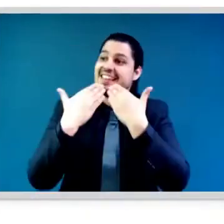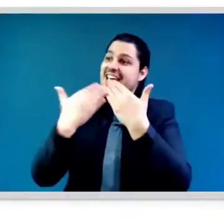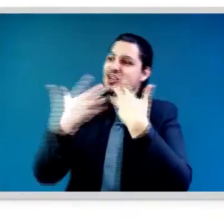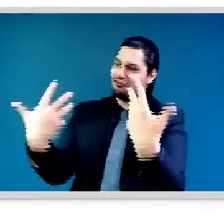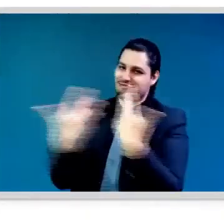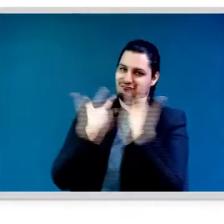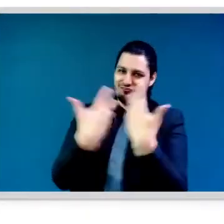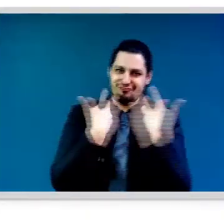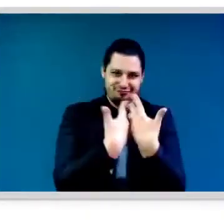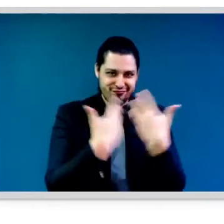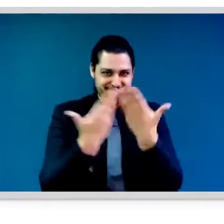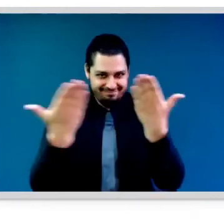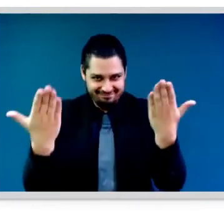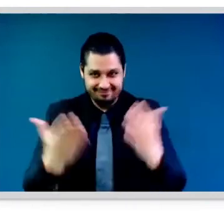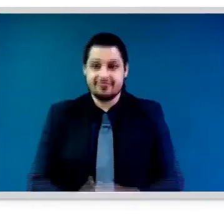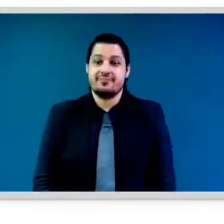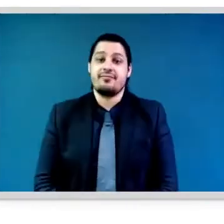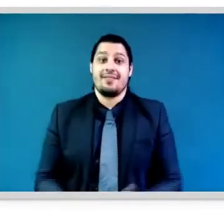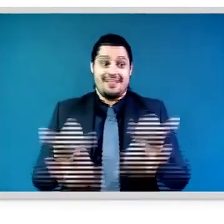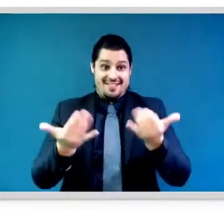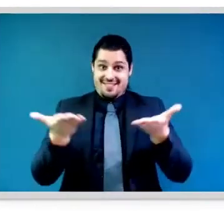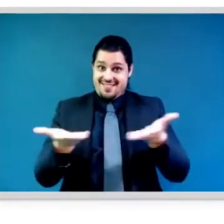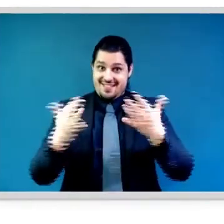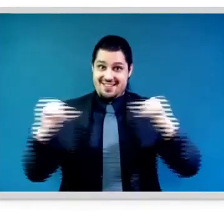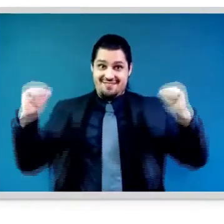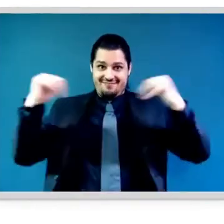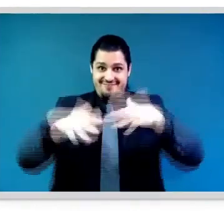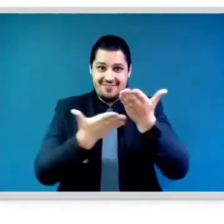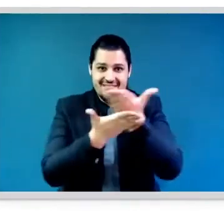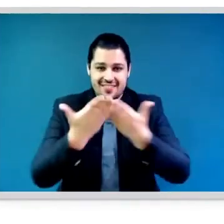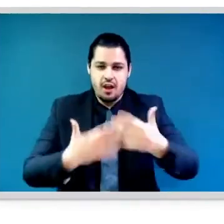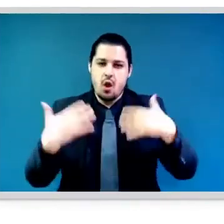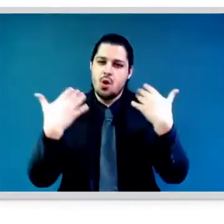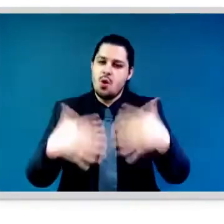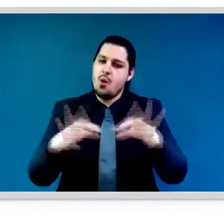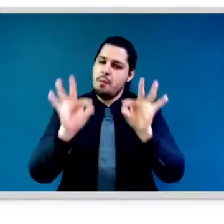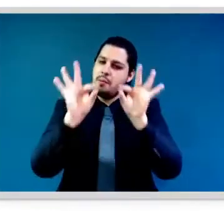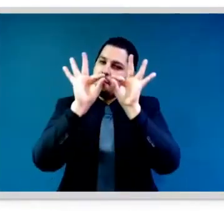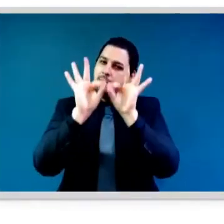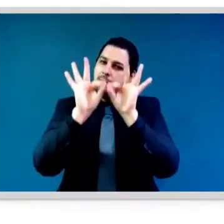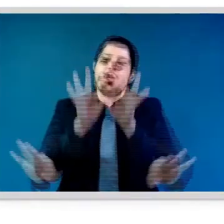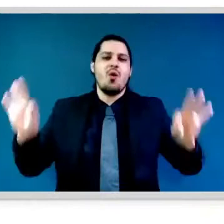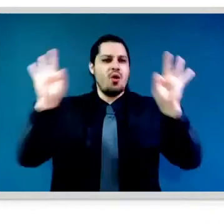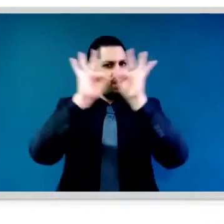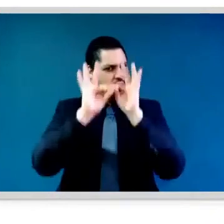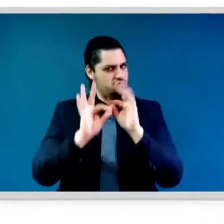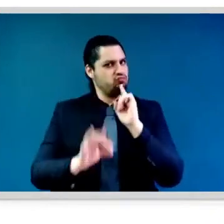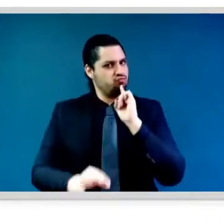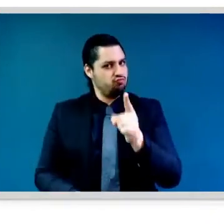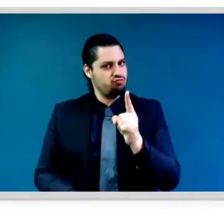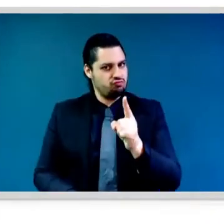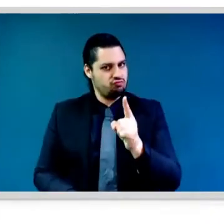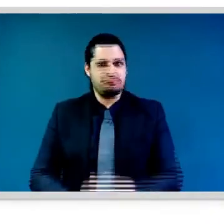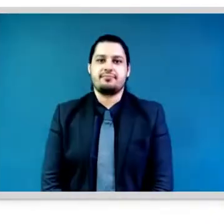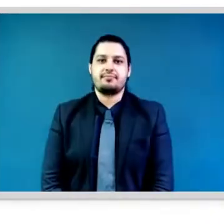este momento tan importante que estamos llevando adelante todas